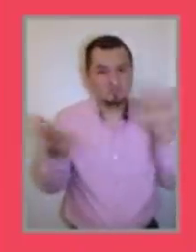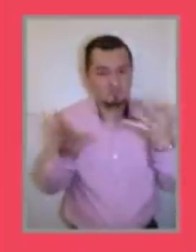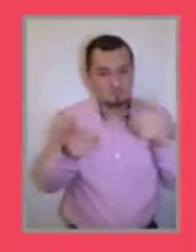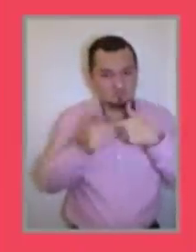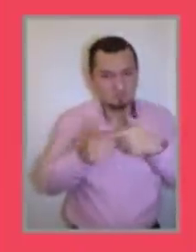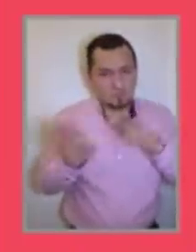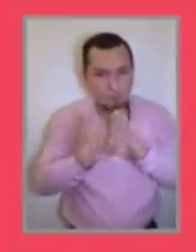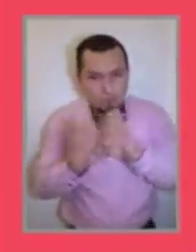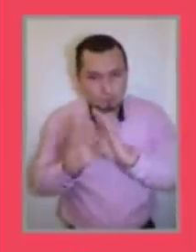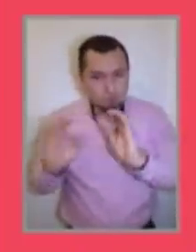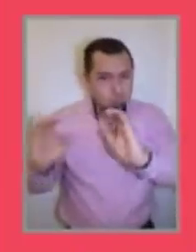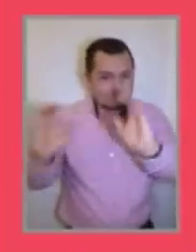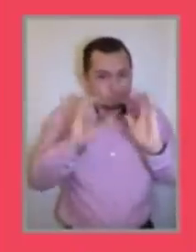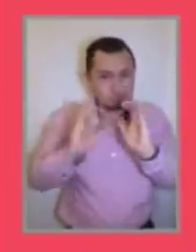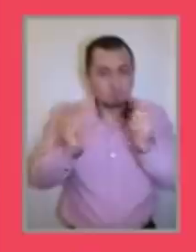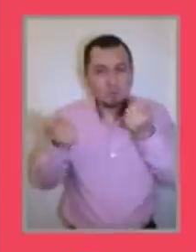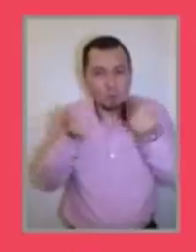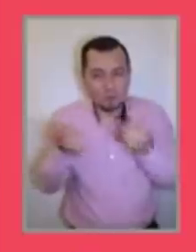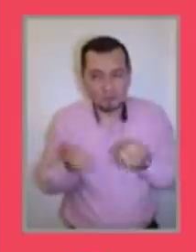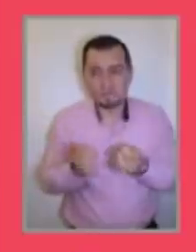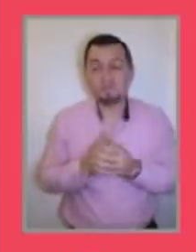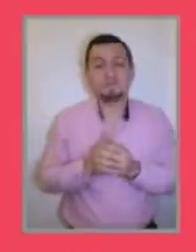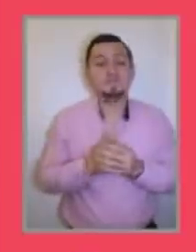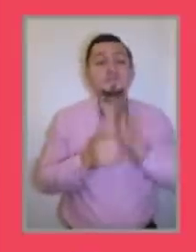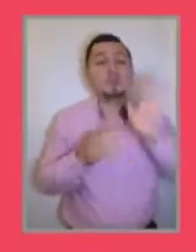control y manejo de los casos. Se han